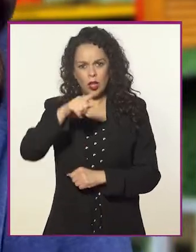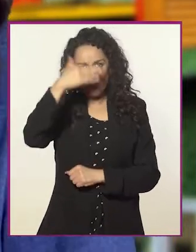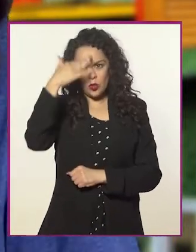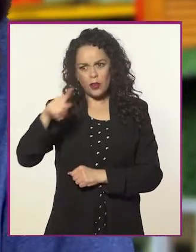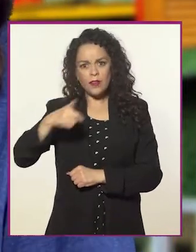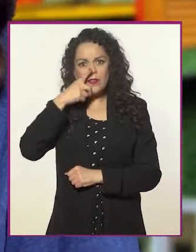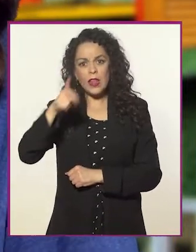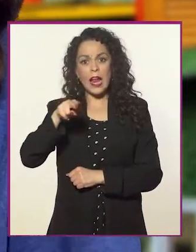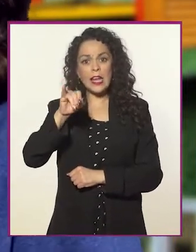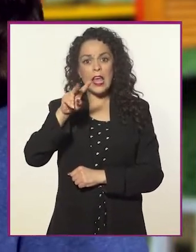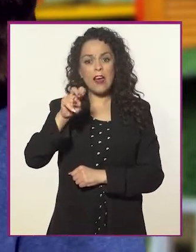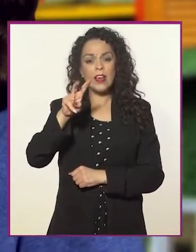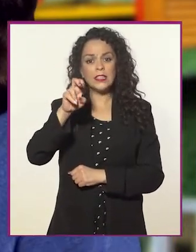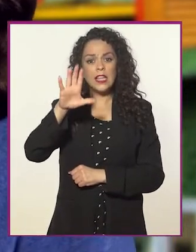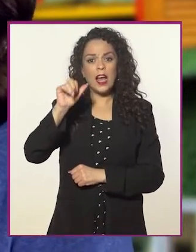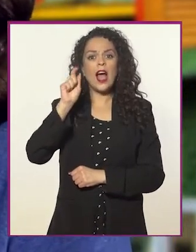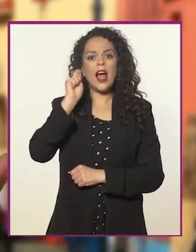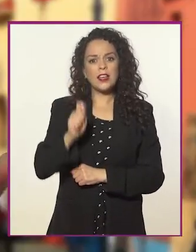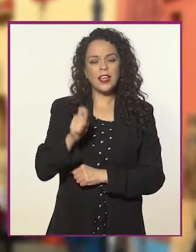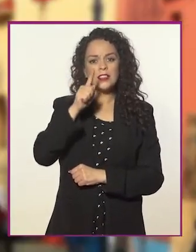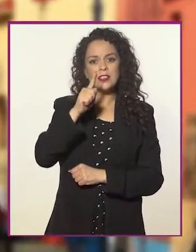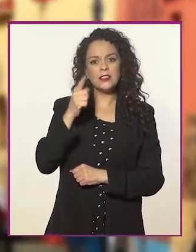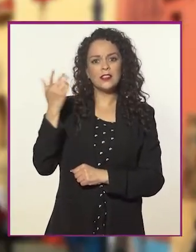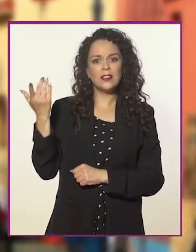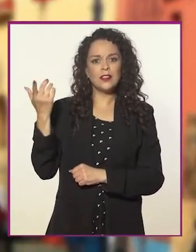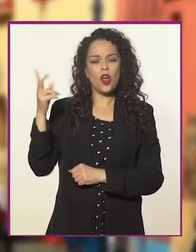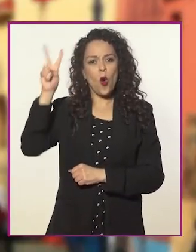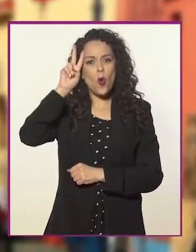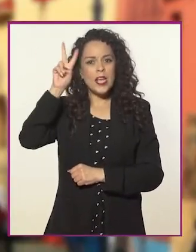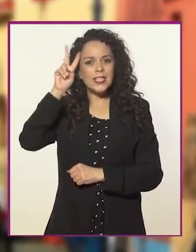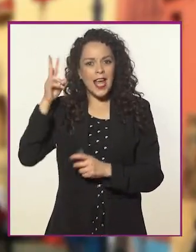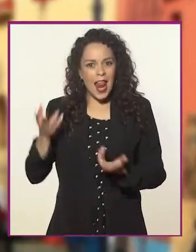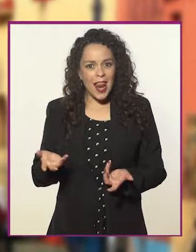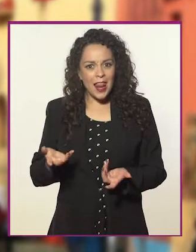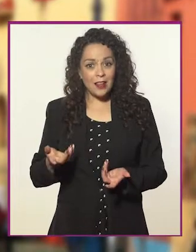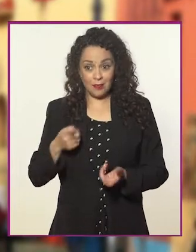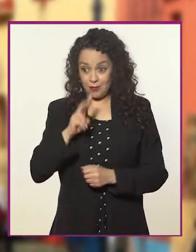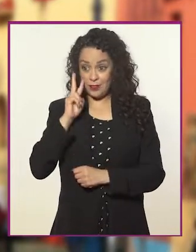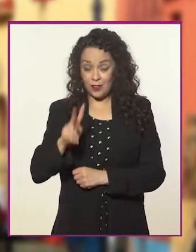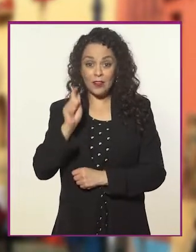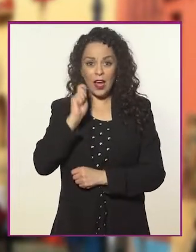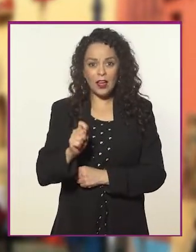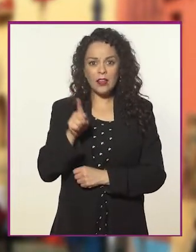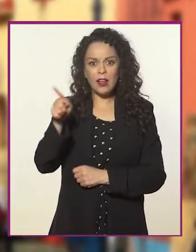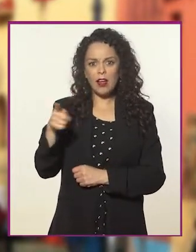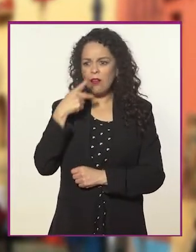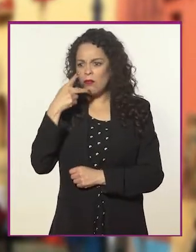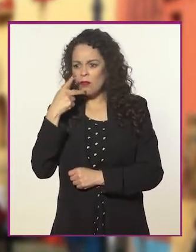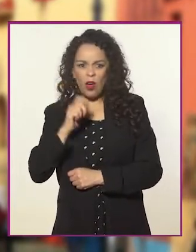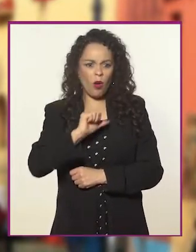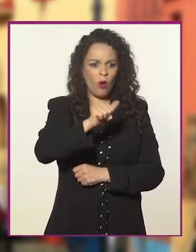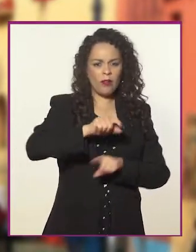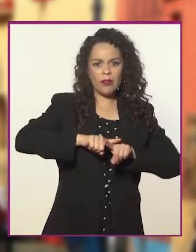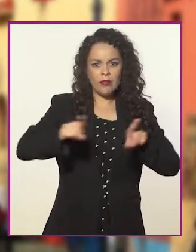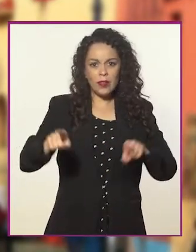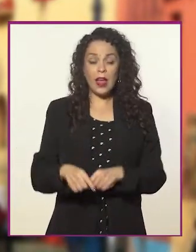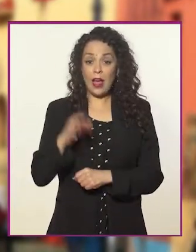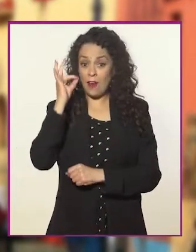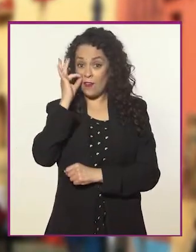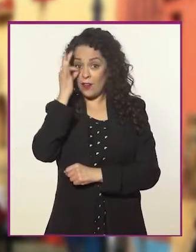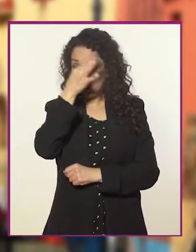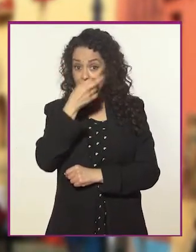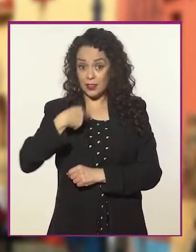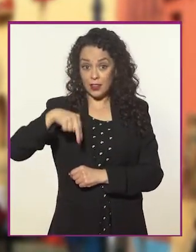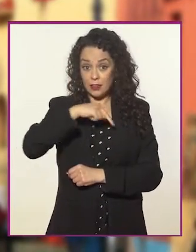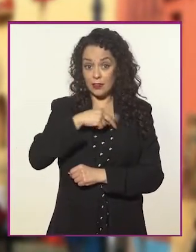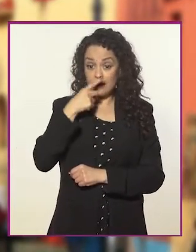le dicen nieve seca al unicel? Pues justo son esos detalles los que distinguen un dialecto de otro. Llamarle fresa a lo que